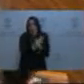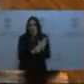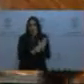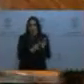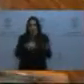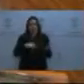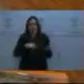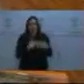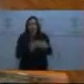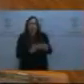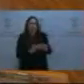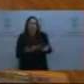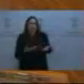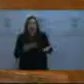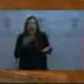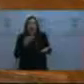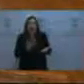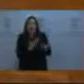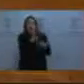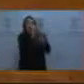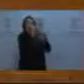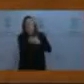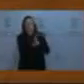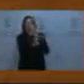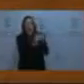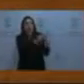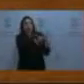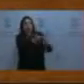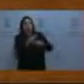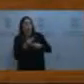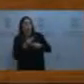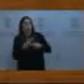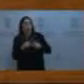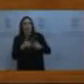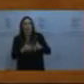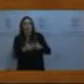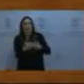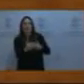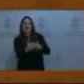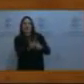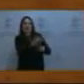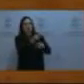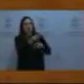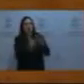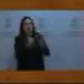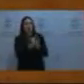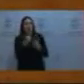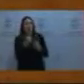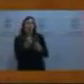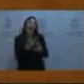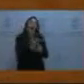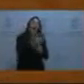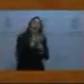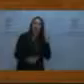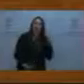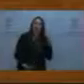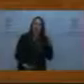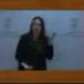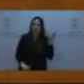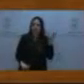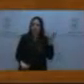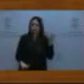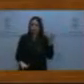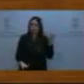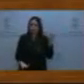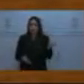dar? Si un día nos envían unos datos y al cabo del tiempo nos los rectifican. Pero bueno, está visto que no